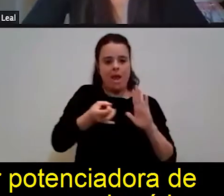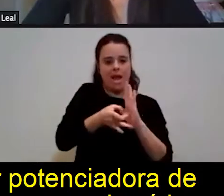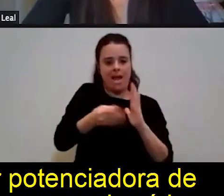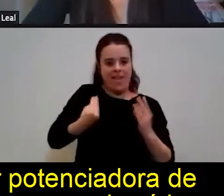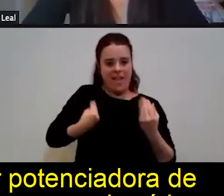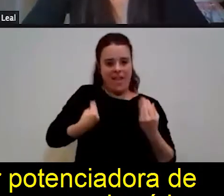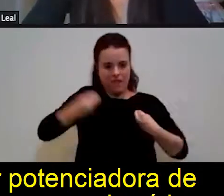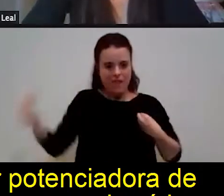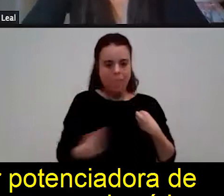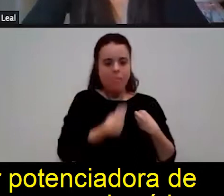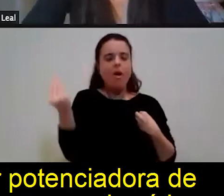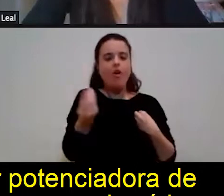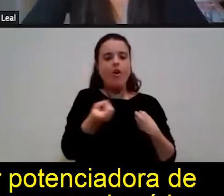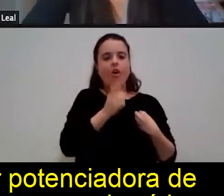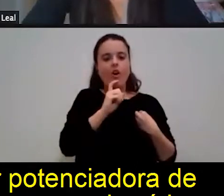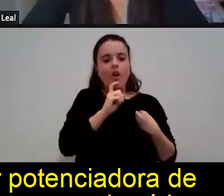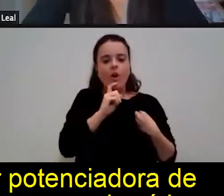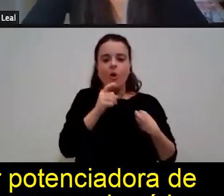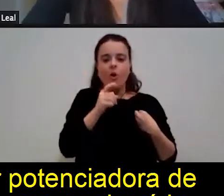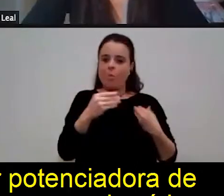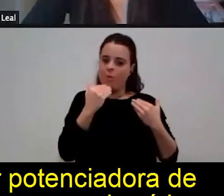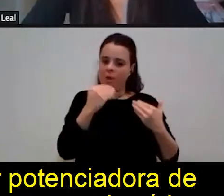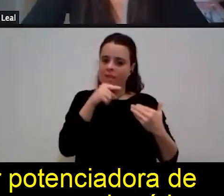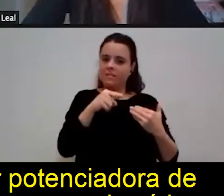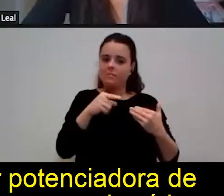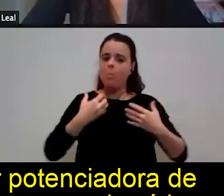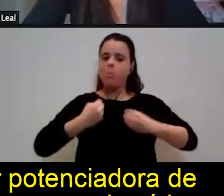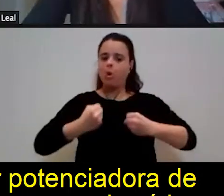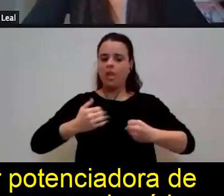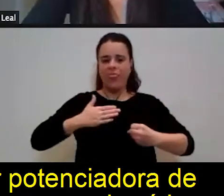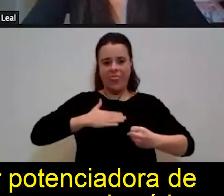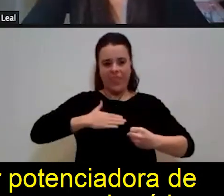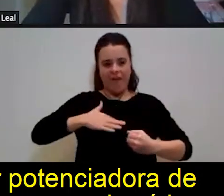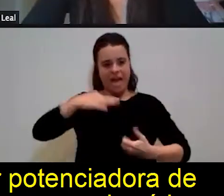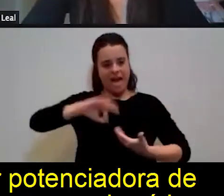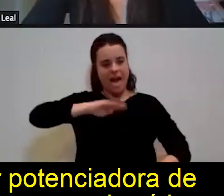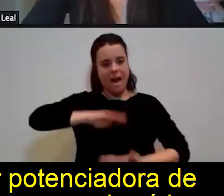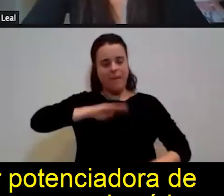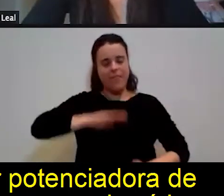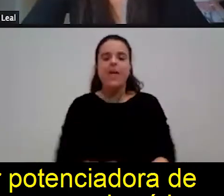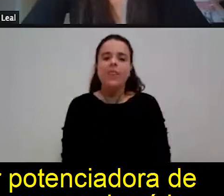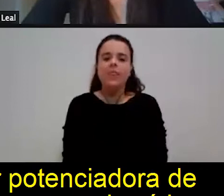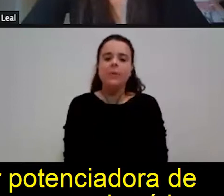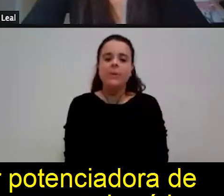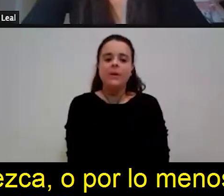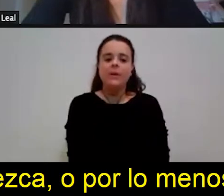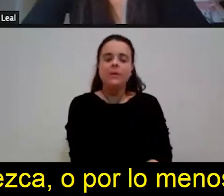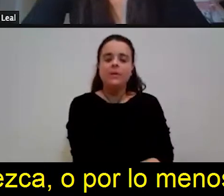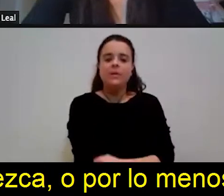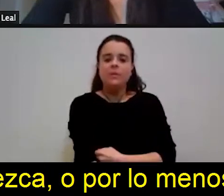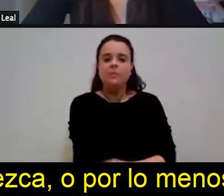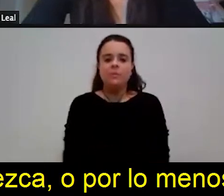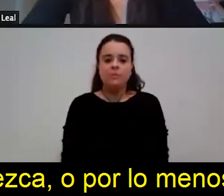va a ser una potenciadora de nuestras capacidades, cómo no sé si acabará